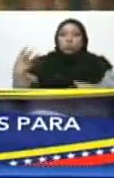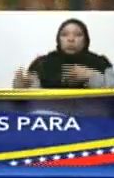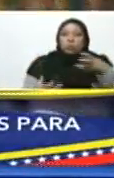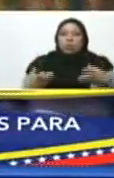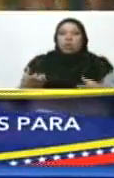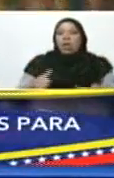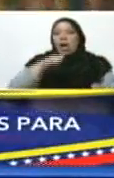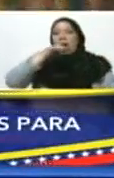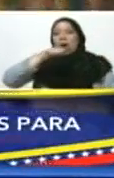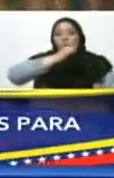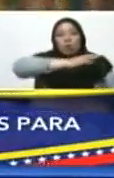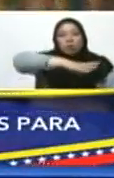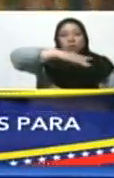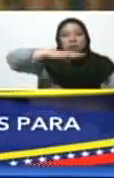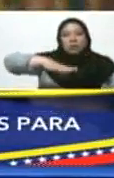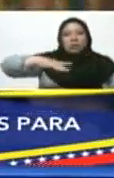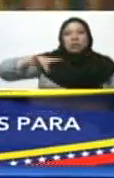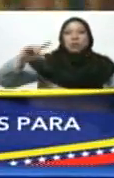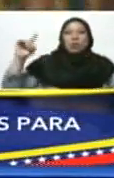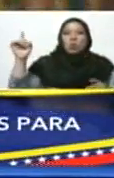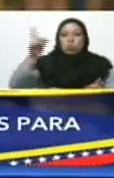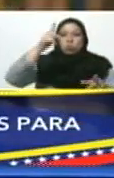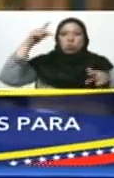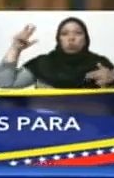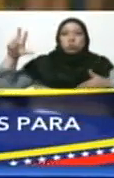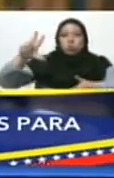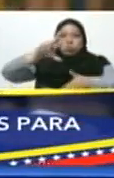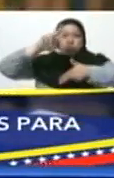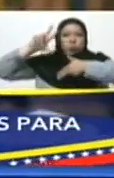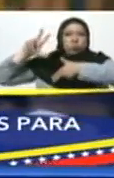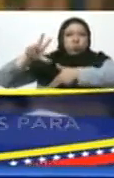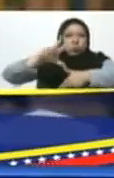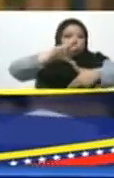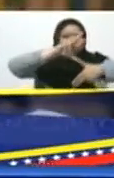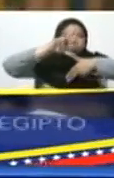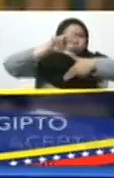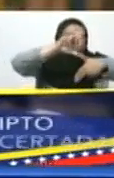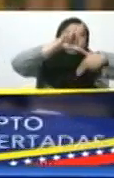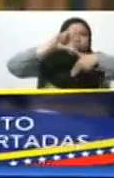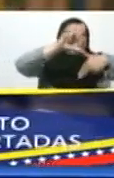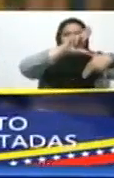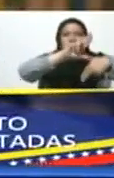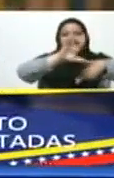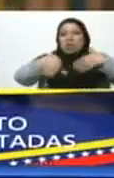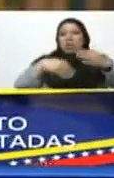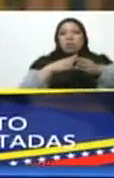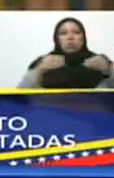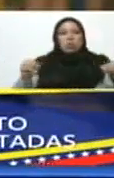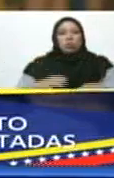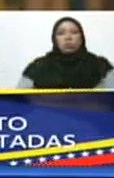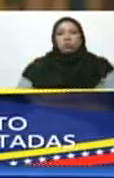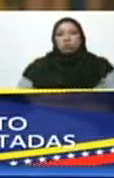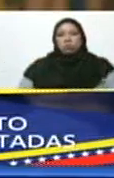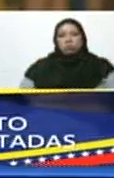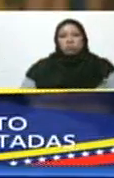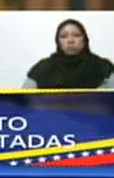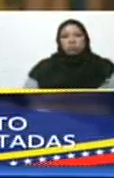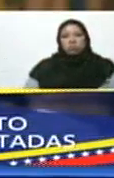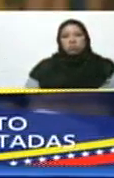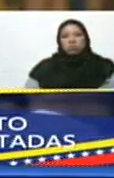mares, huracanes, de todo, pues, de todo, verdaderamente. Así